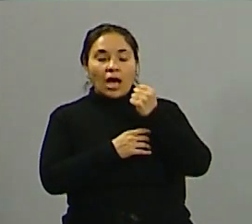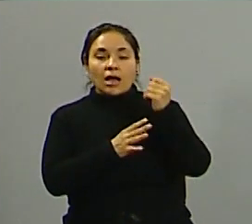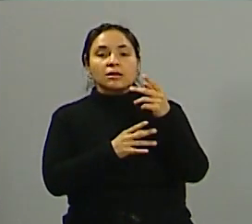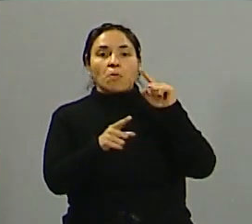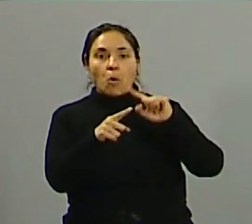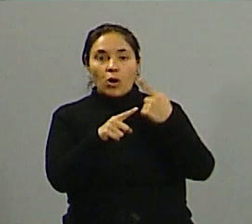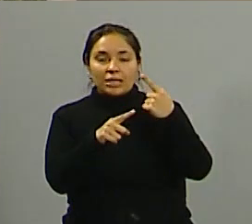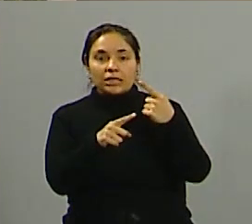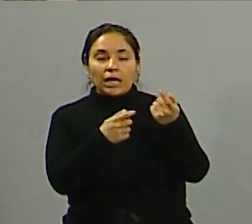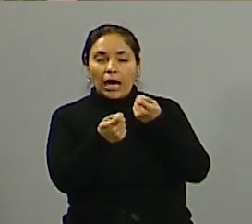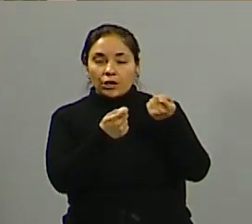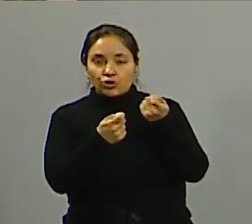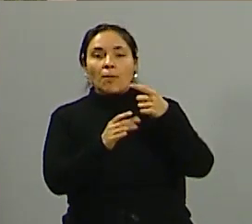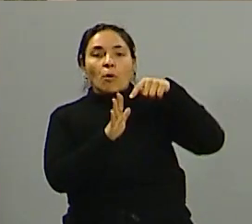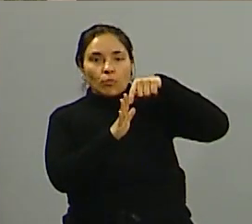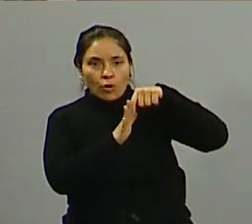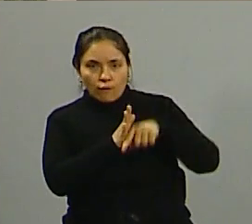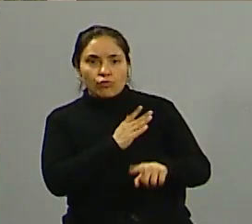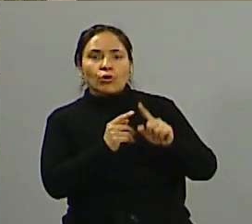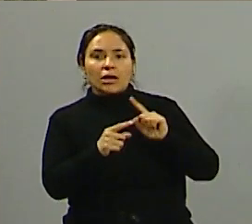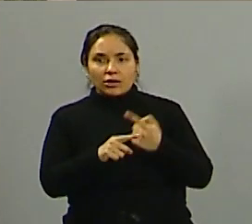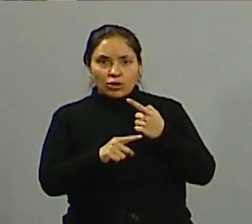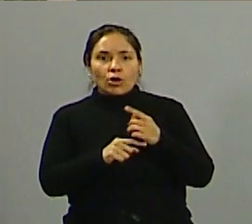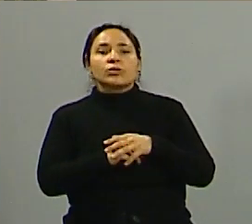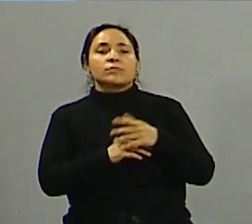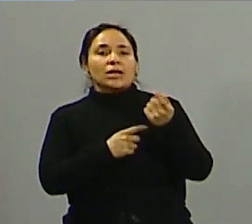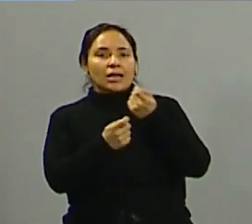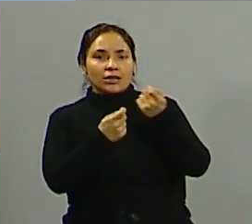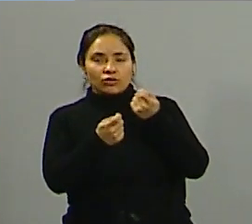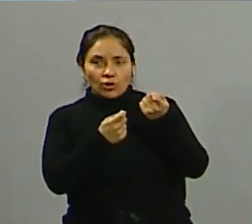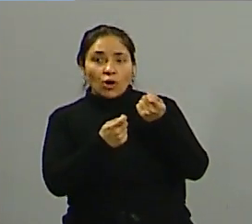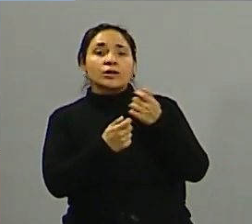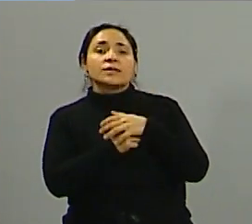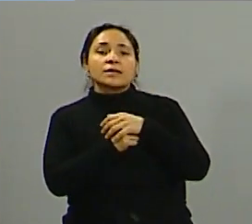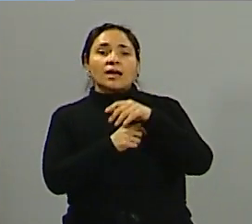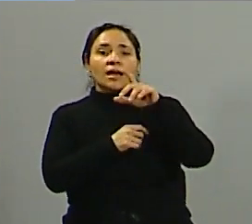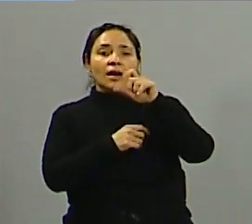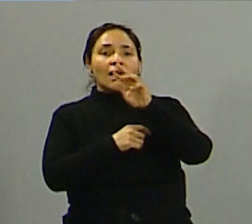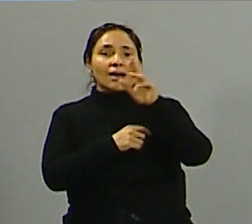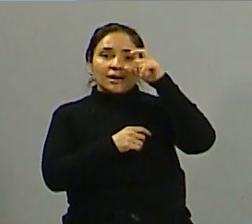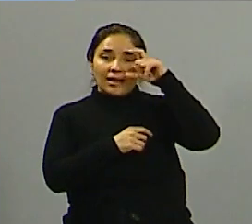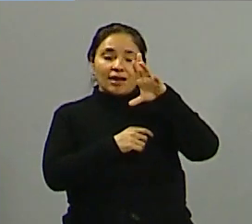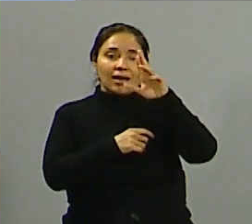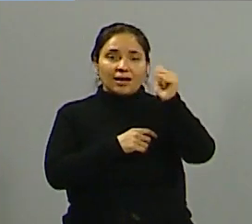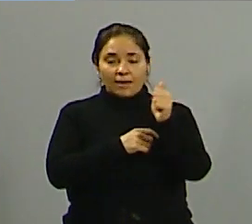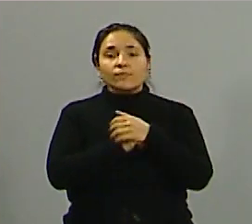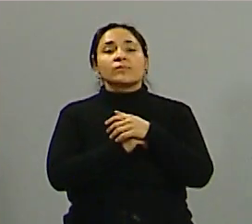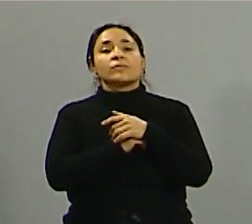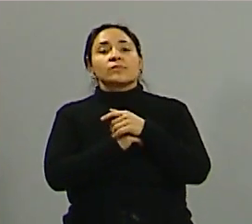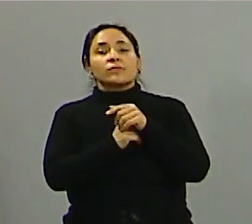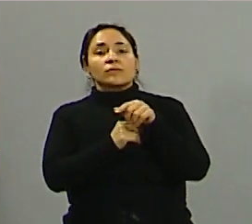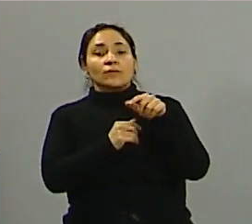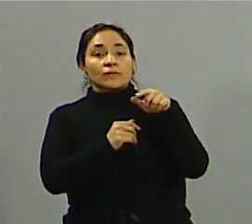interna política antes de la recuperación de los realistas en Chile entre los hermanos Carrera y O'Higgins, y